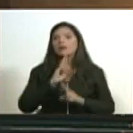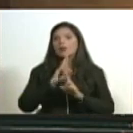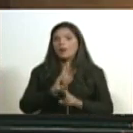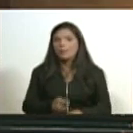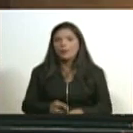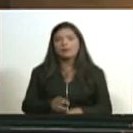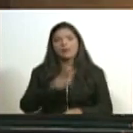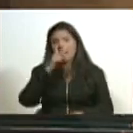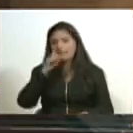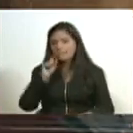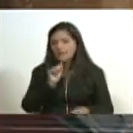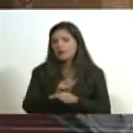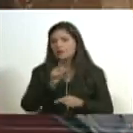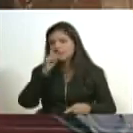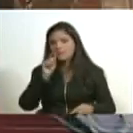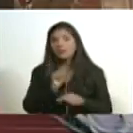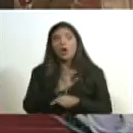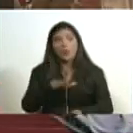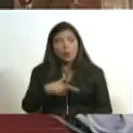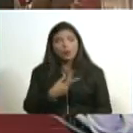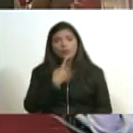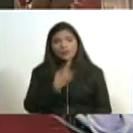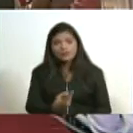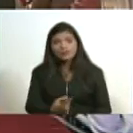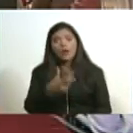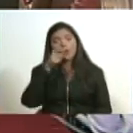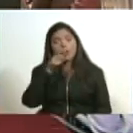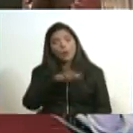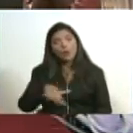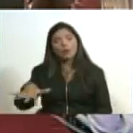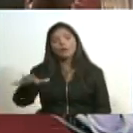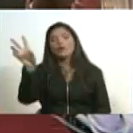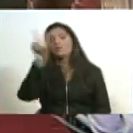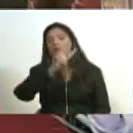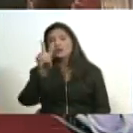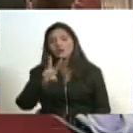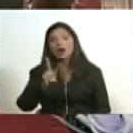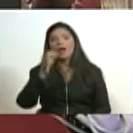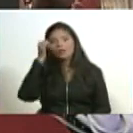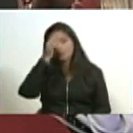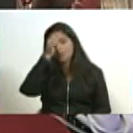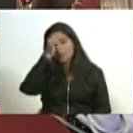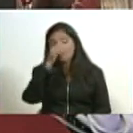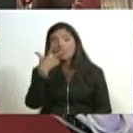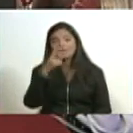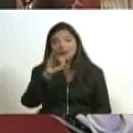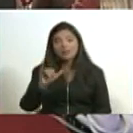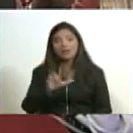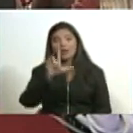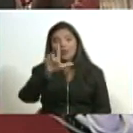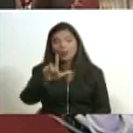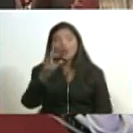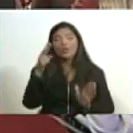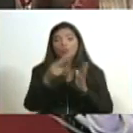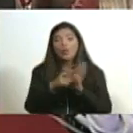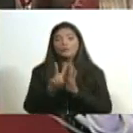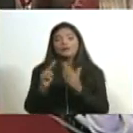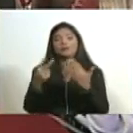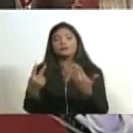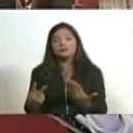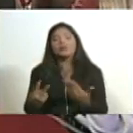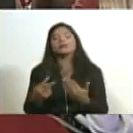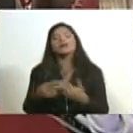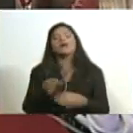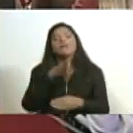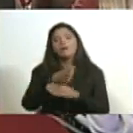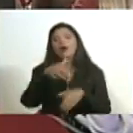estas amenazas. Lo que sí te puedo decir es que el pueblo venezolano el domingo 30 de julio del 2017 va a salir a